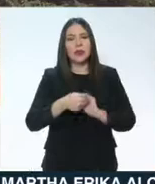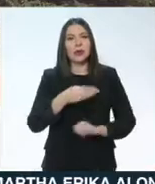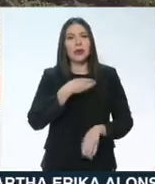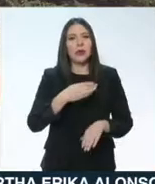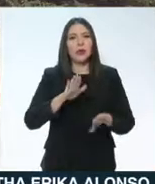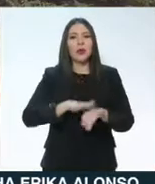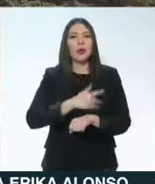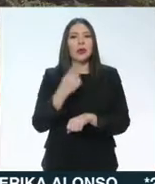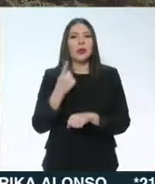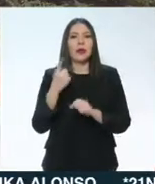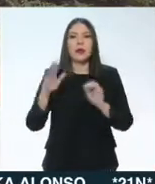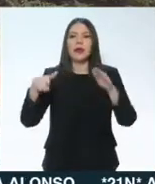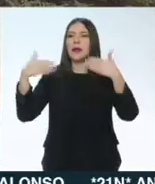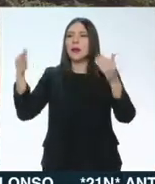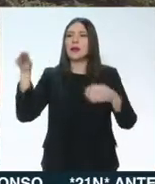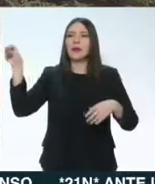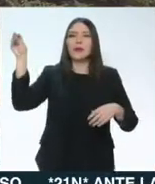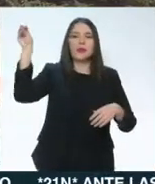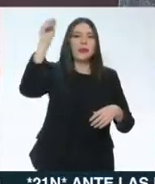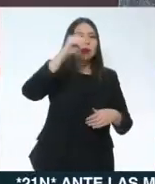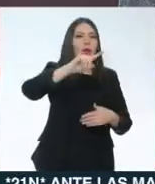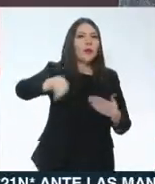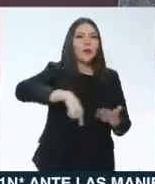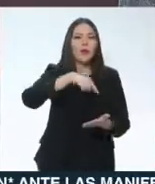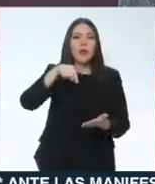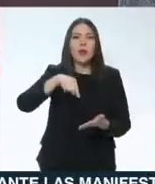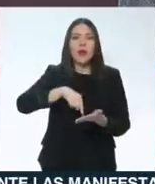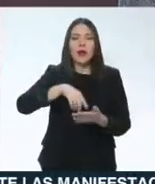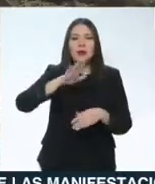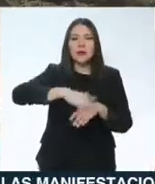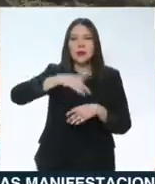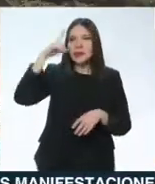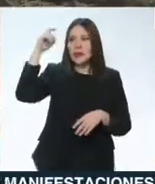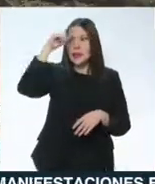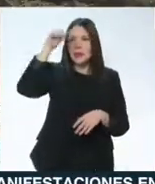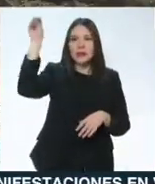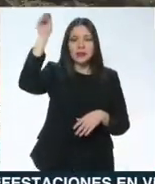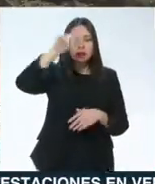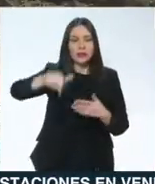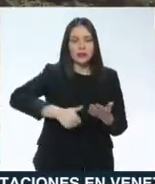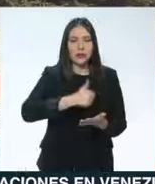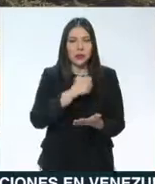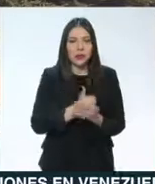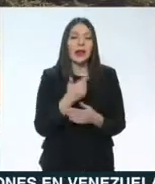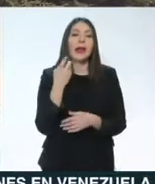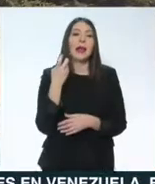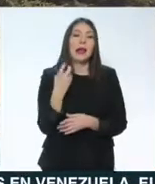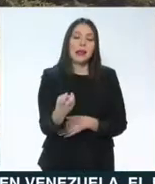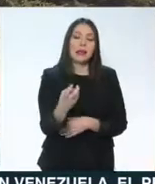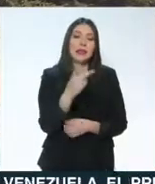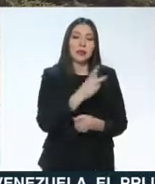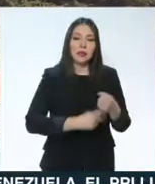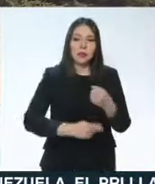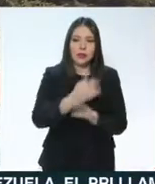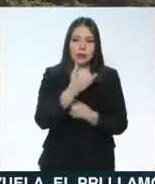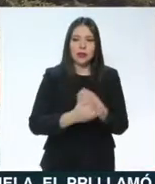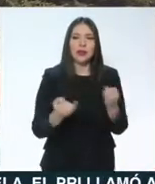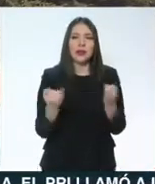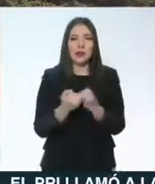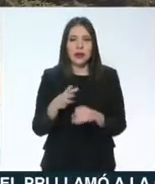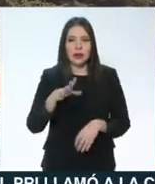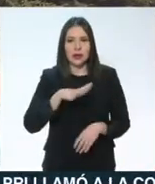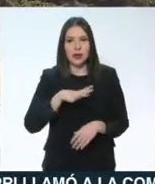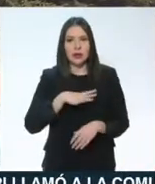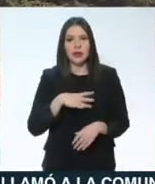logrado llegar a los lugares más recónditos de esta ciudad. Entonces ese proyecto va a estar también presente, y